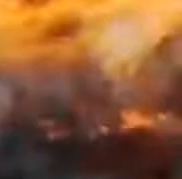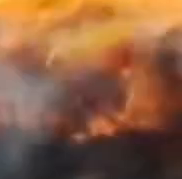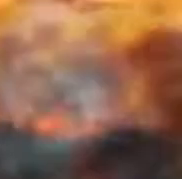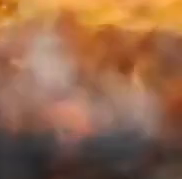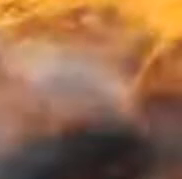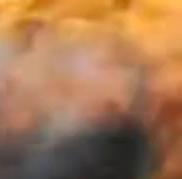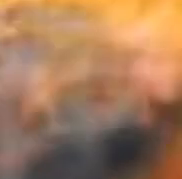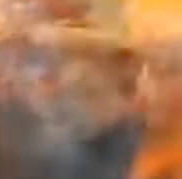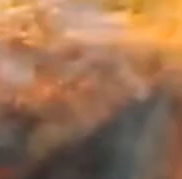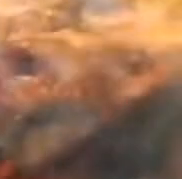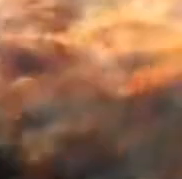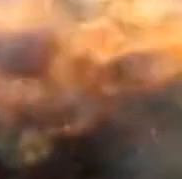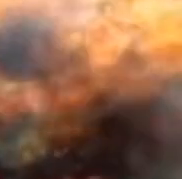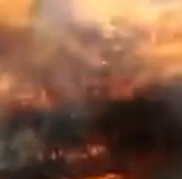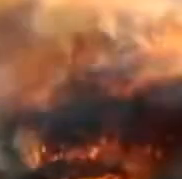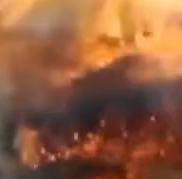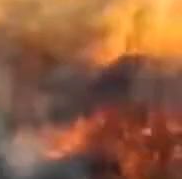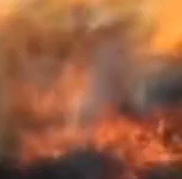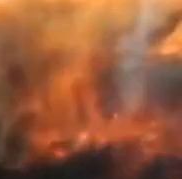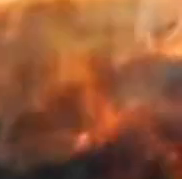al 911 o al